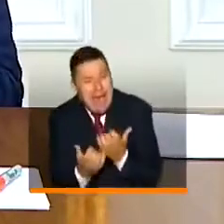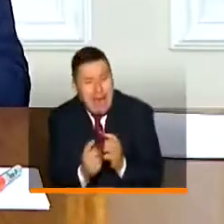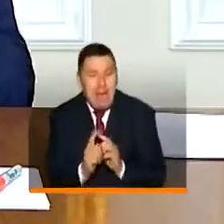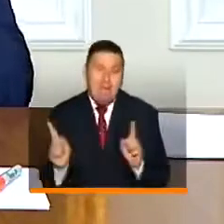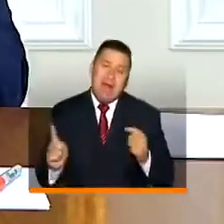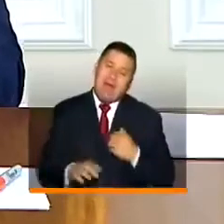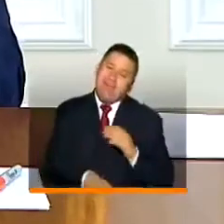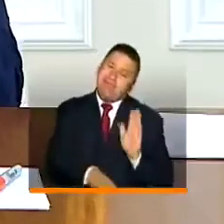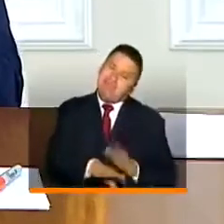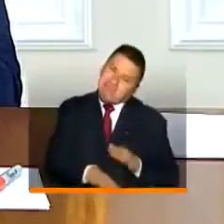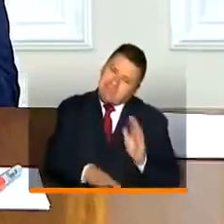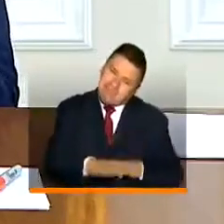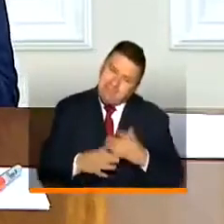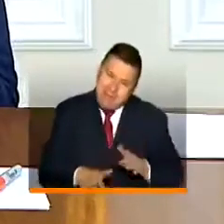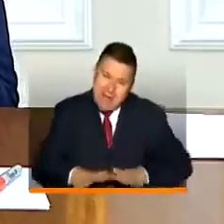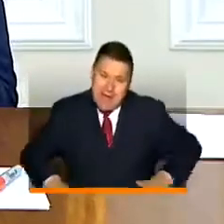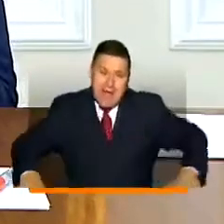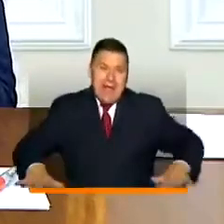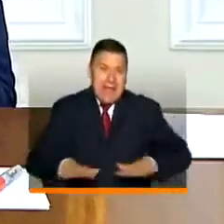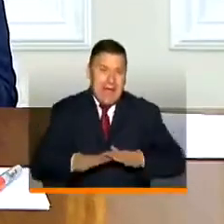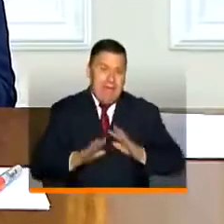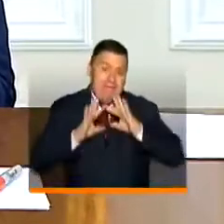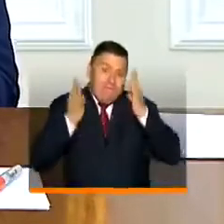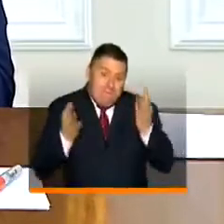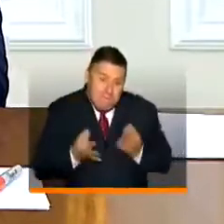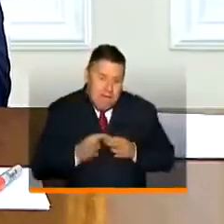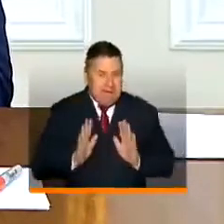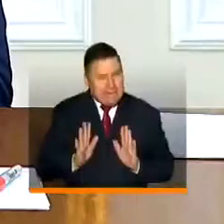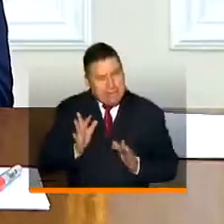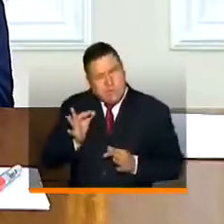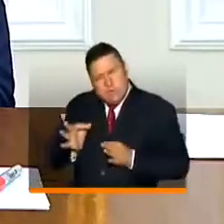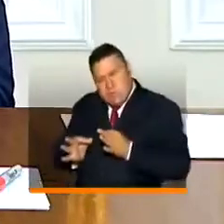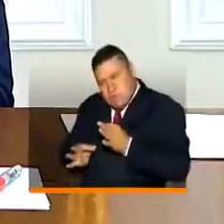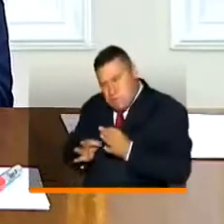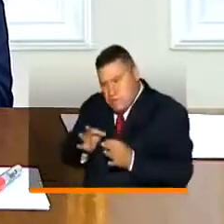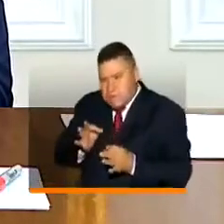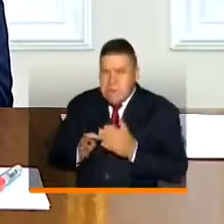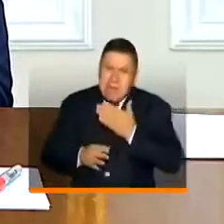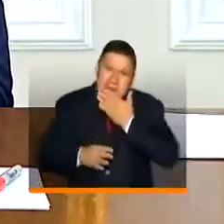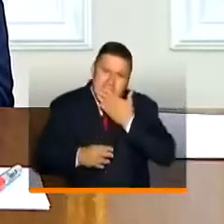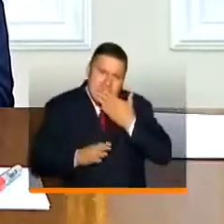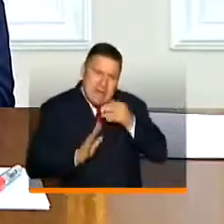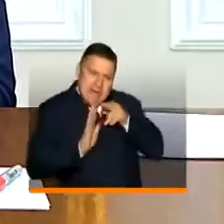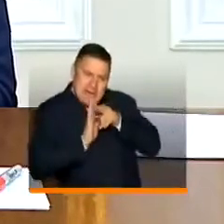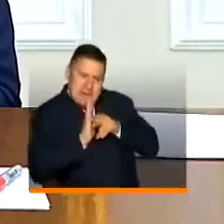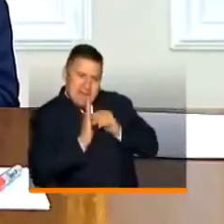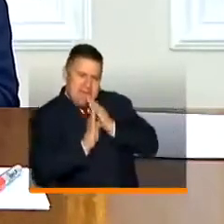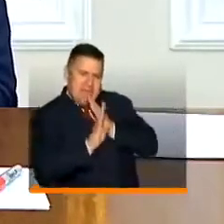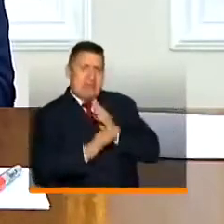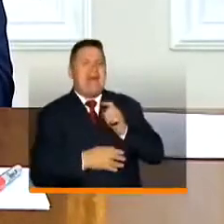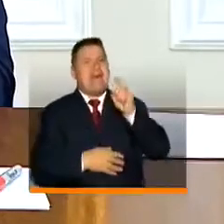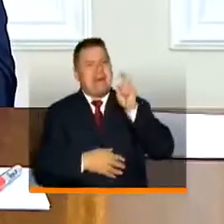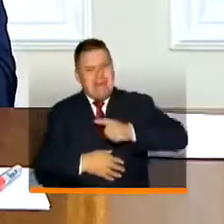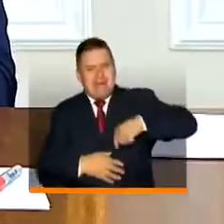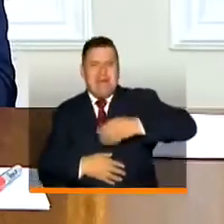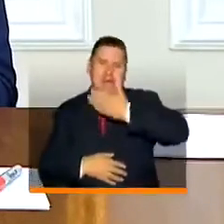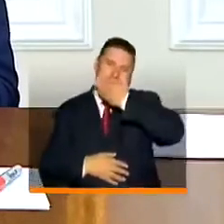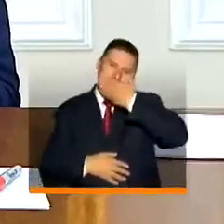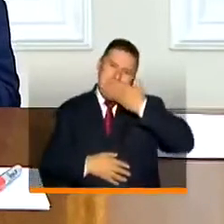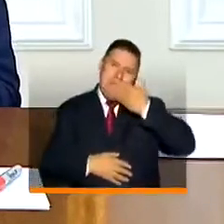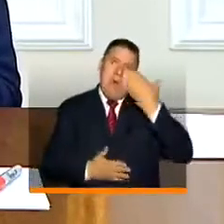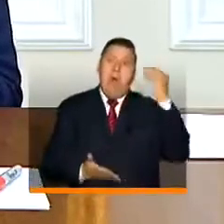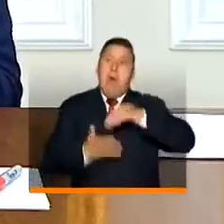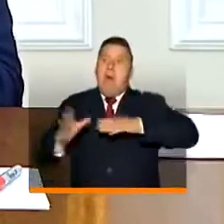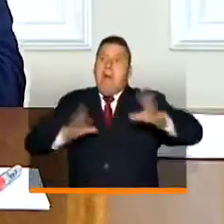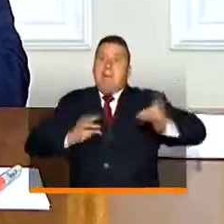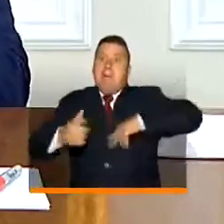pero el llamado es aún en los espacios íntimos familiares, tomar todas las precauciones. Tenemos que evitar